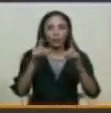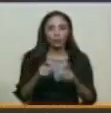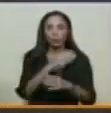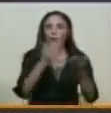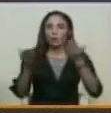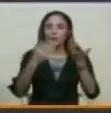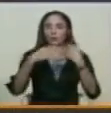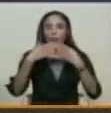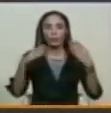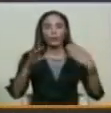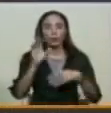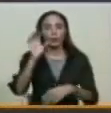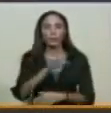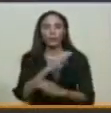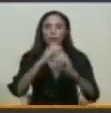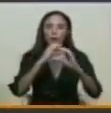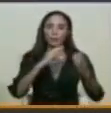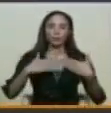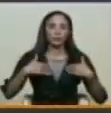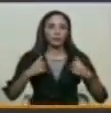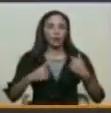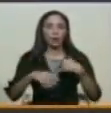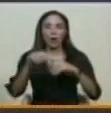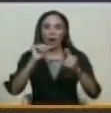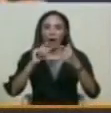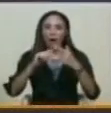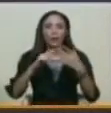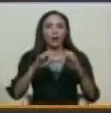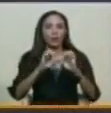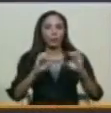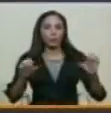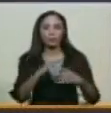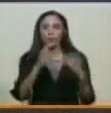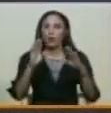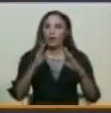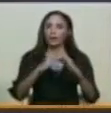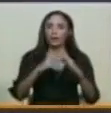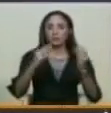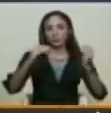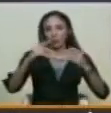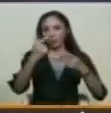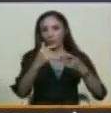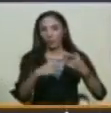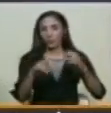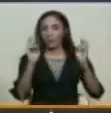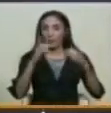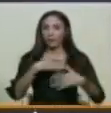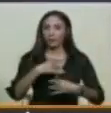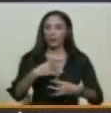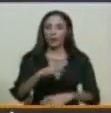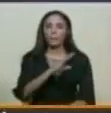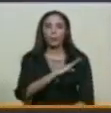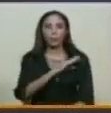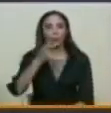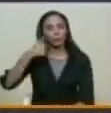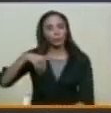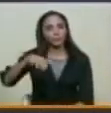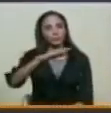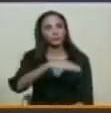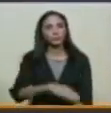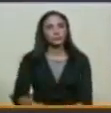públicos de nuestro país, como el transporte, la salud, la educación, la vivienda, entre otros temas de gran interés para la población